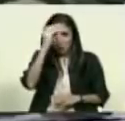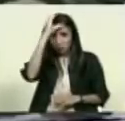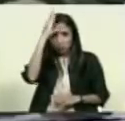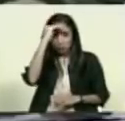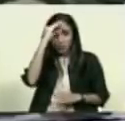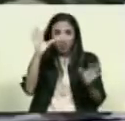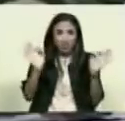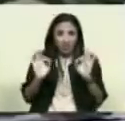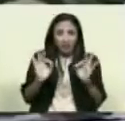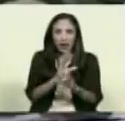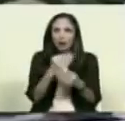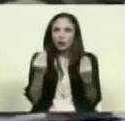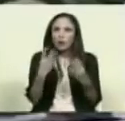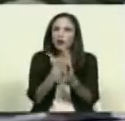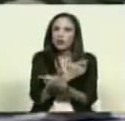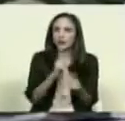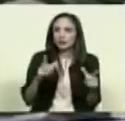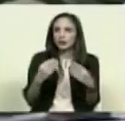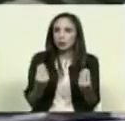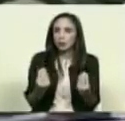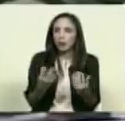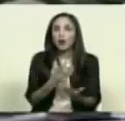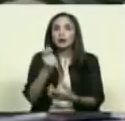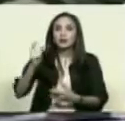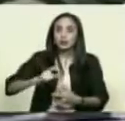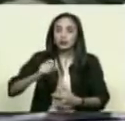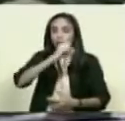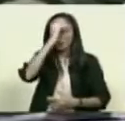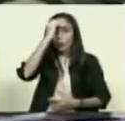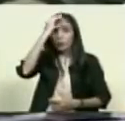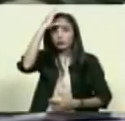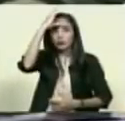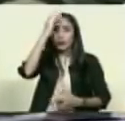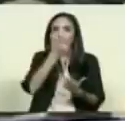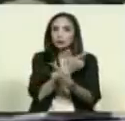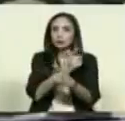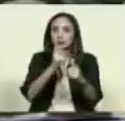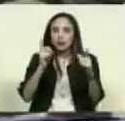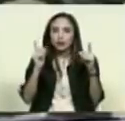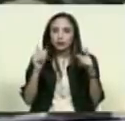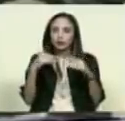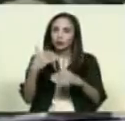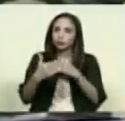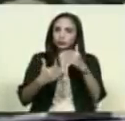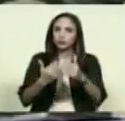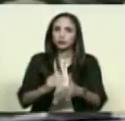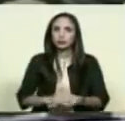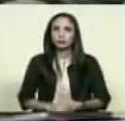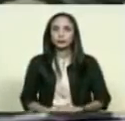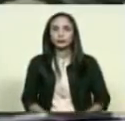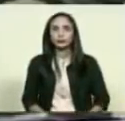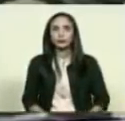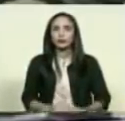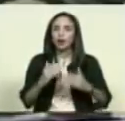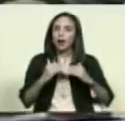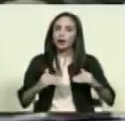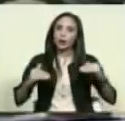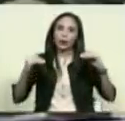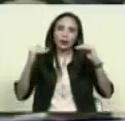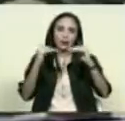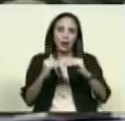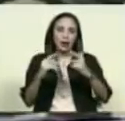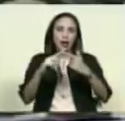Venezuela del socialismo, la Venezuela de la libertad, pero la libertad verdadera de un pueblo que vive en igualdad, en